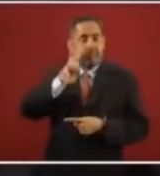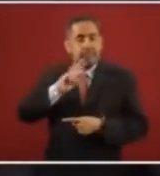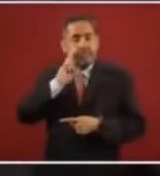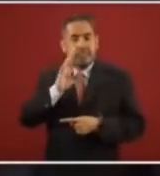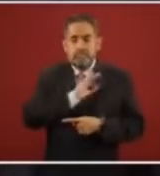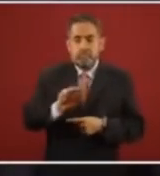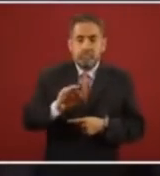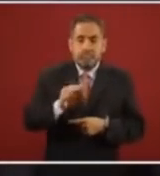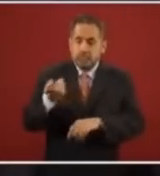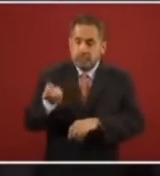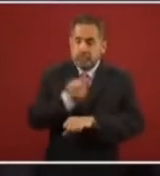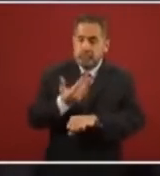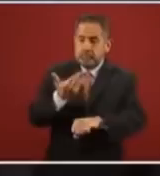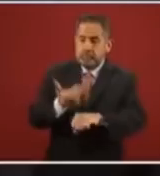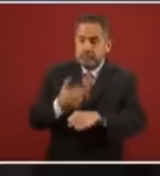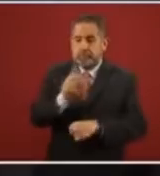una Secretaría del Mar.